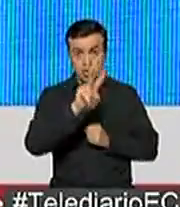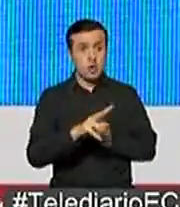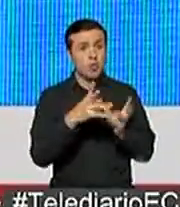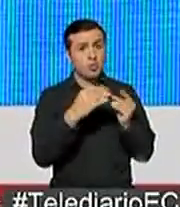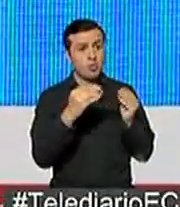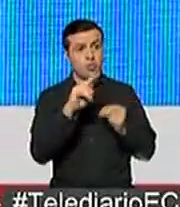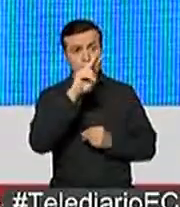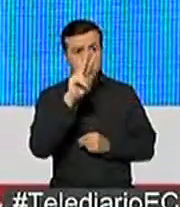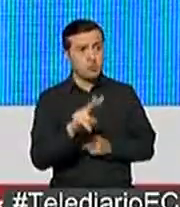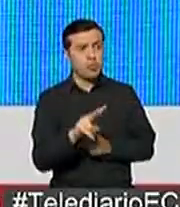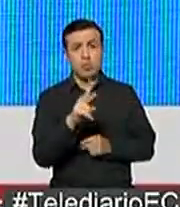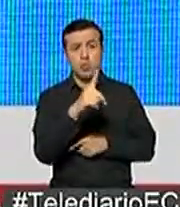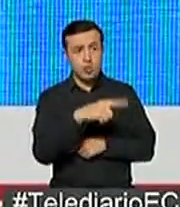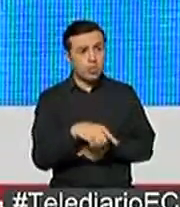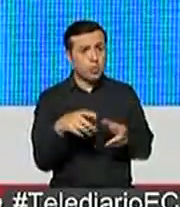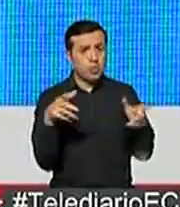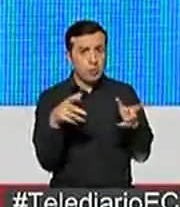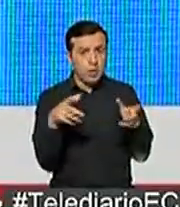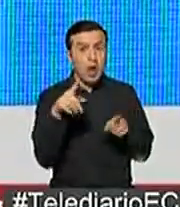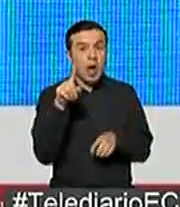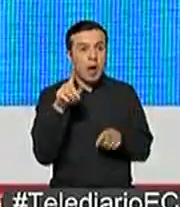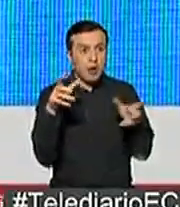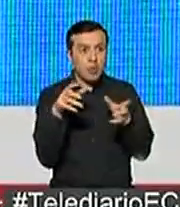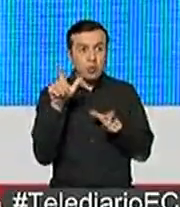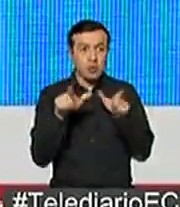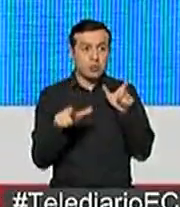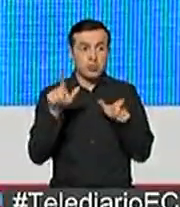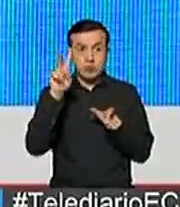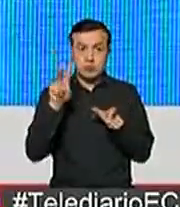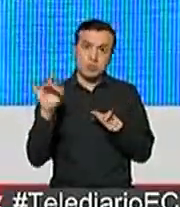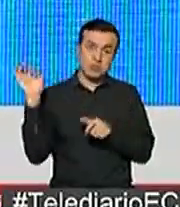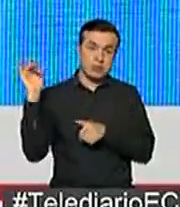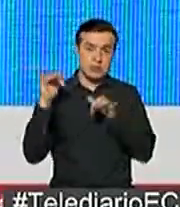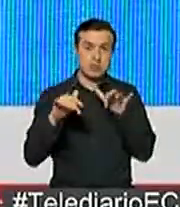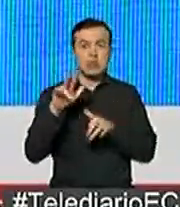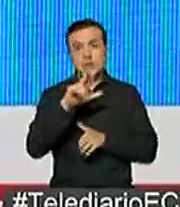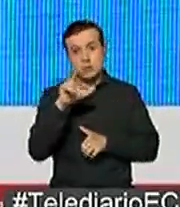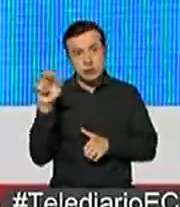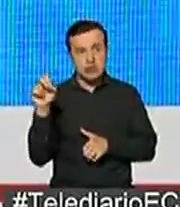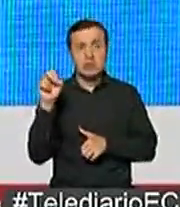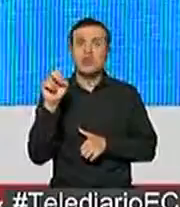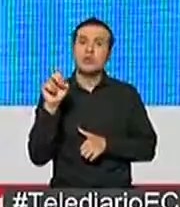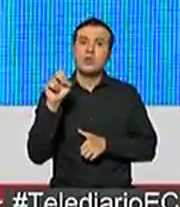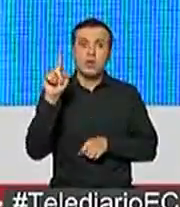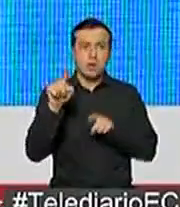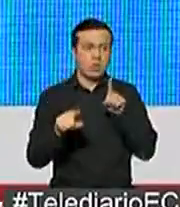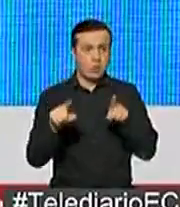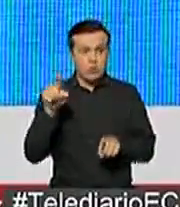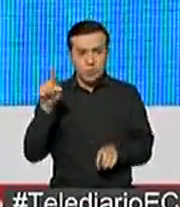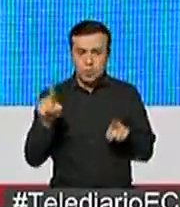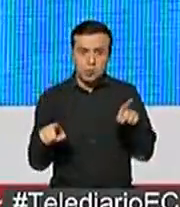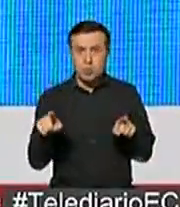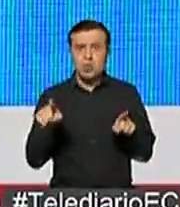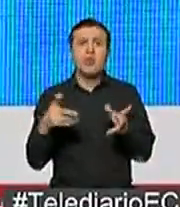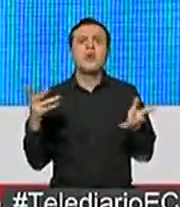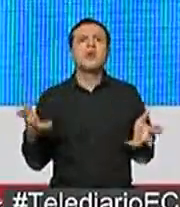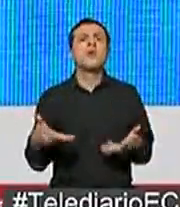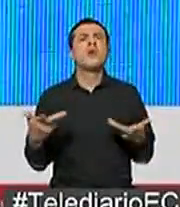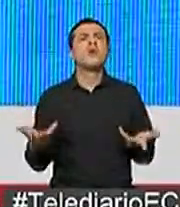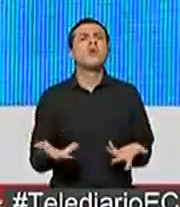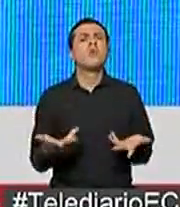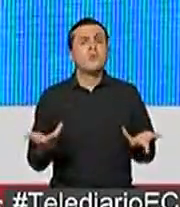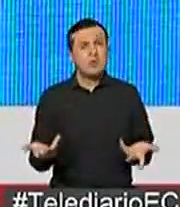hermanos pero con ellos vinieron no menos de 200 o 300 criminales específicamente enviados